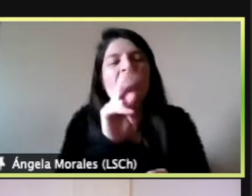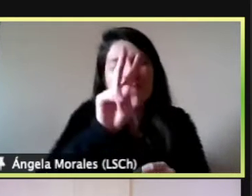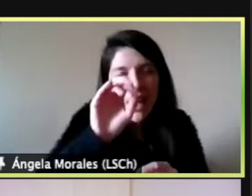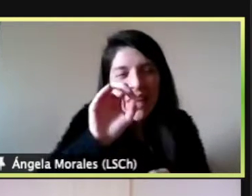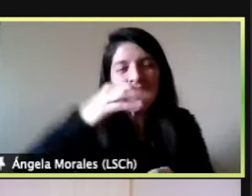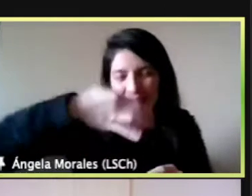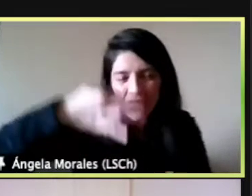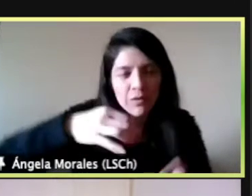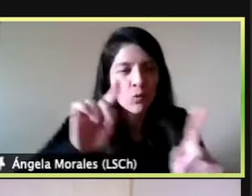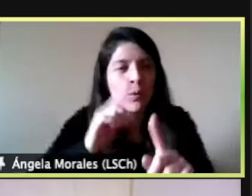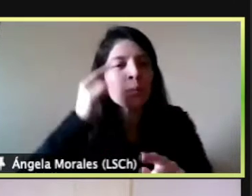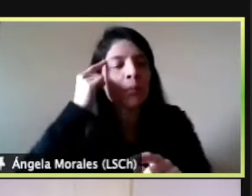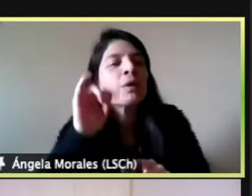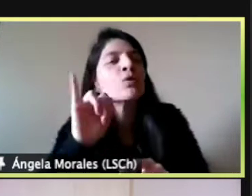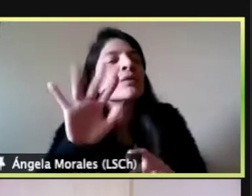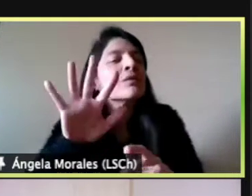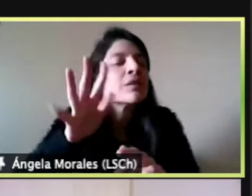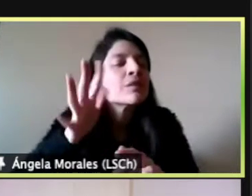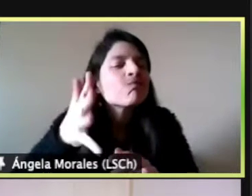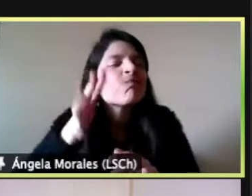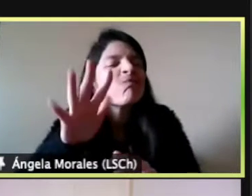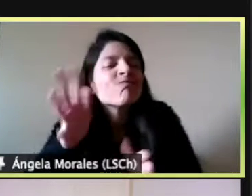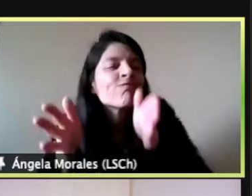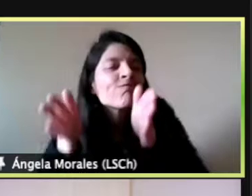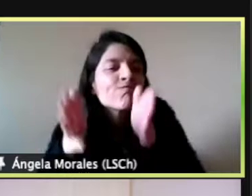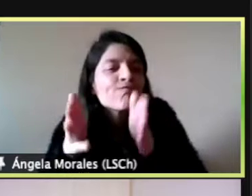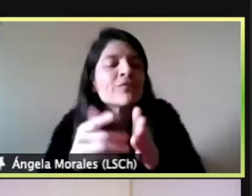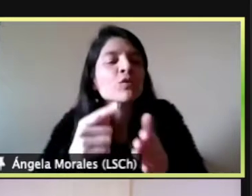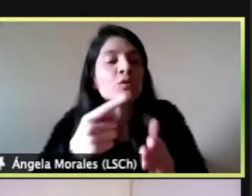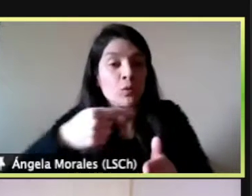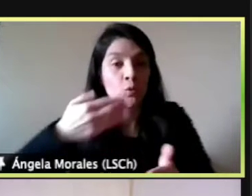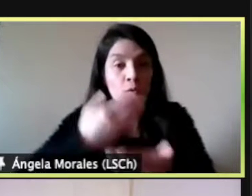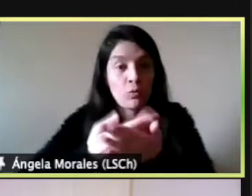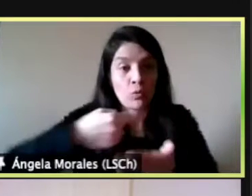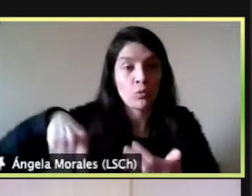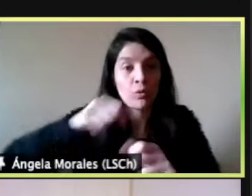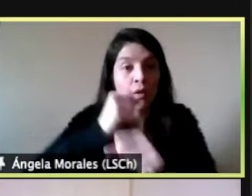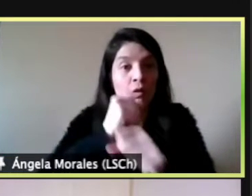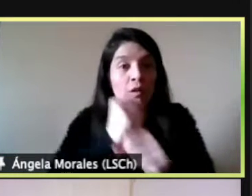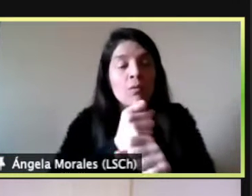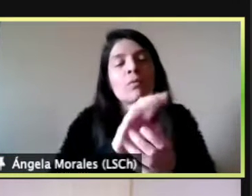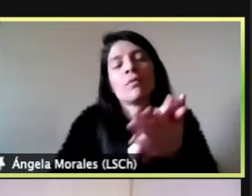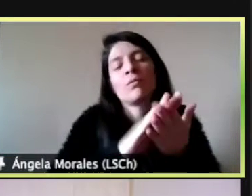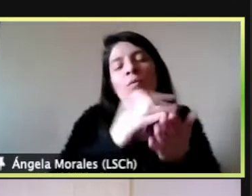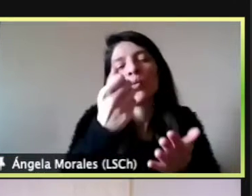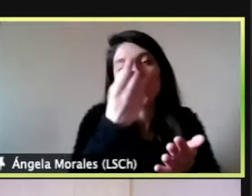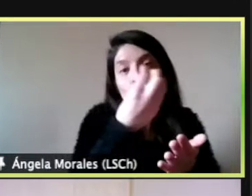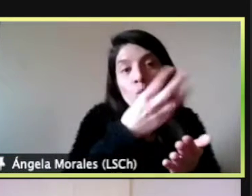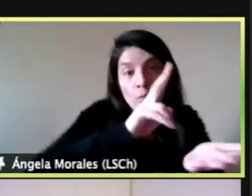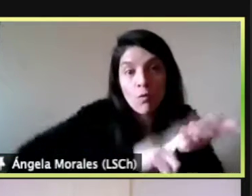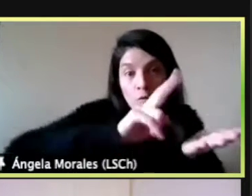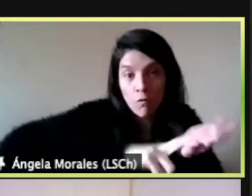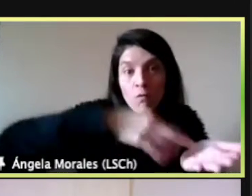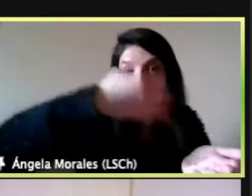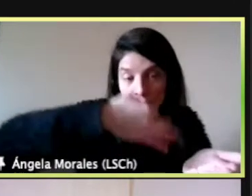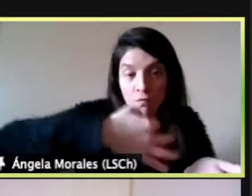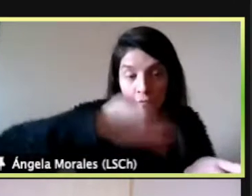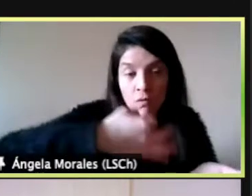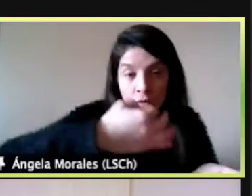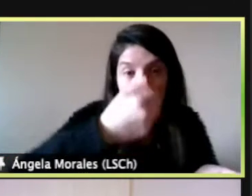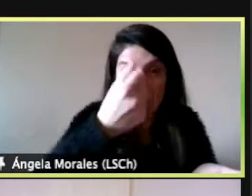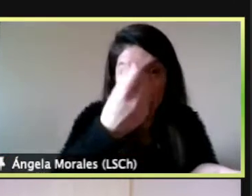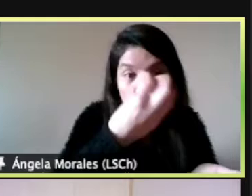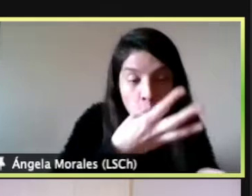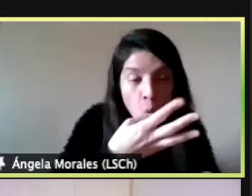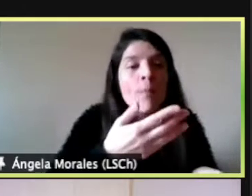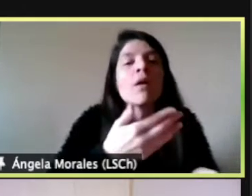Entonces, generalmente, cuando estamos trabajando con valores reales, o sea, con valores numéricos que sean continuos, vamos